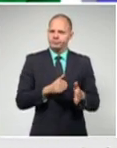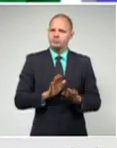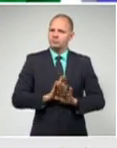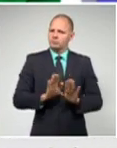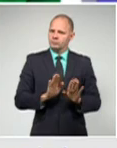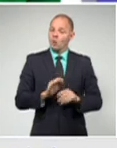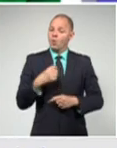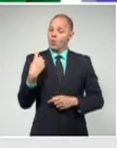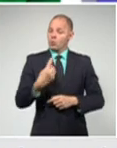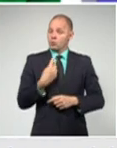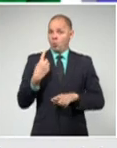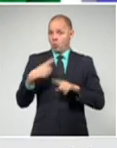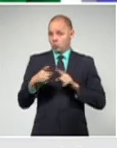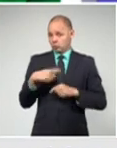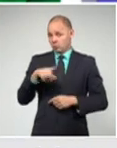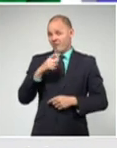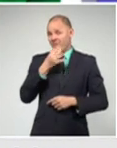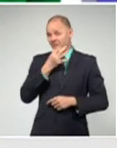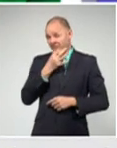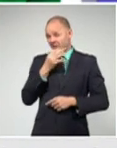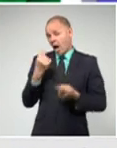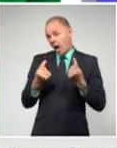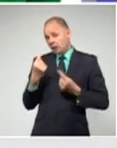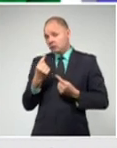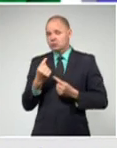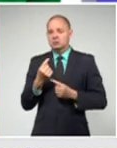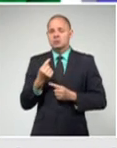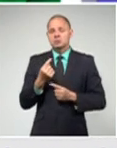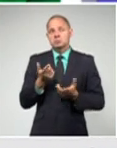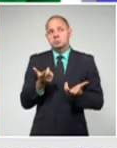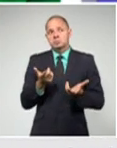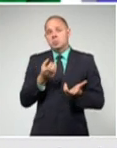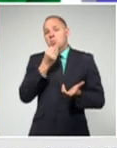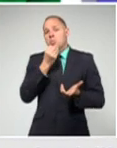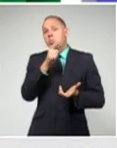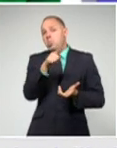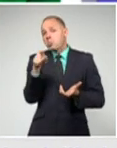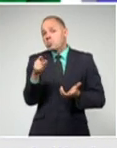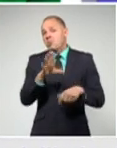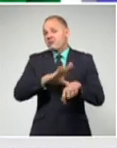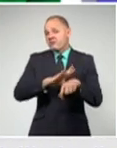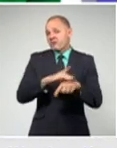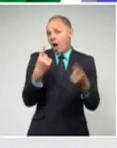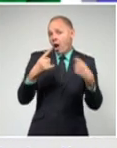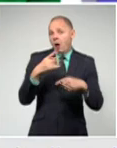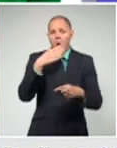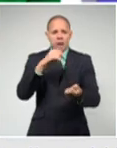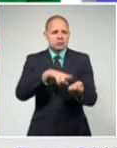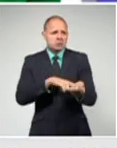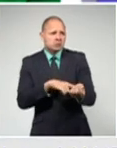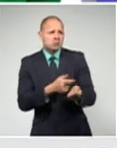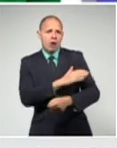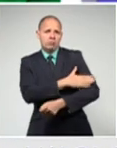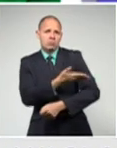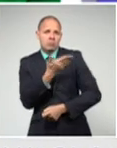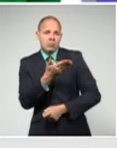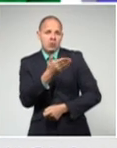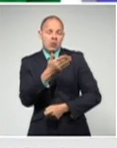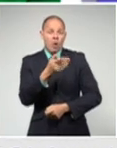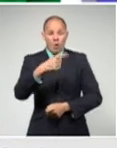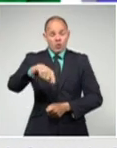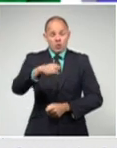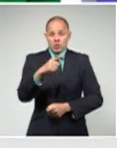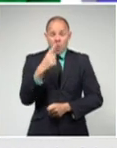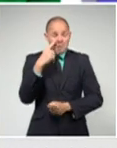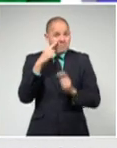una cierta edad, que tenemos algunas comorbilidades, pues también nos protejamos, como todo el mundo lo debe hacer, pero